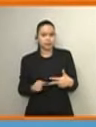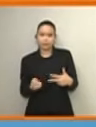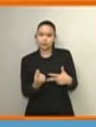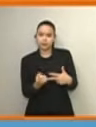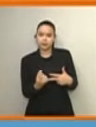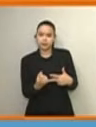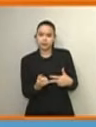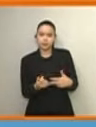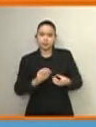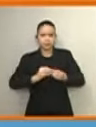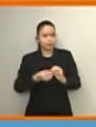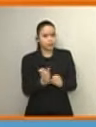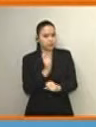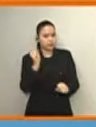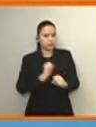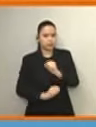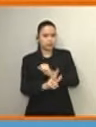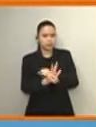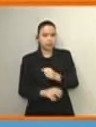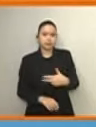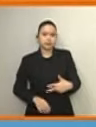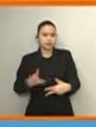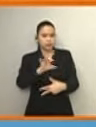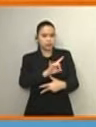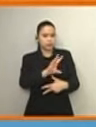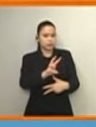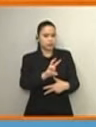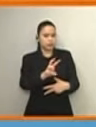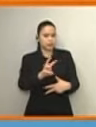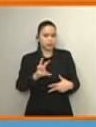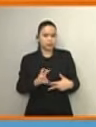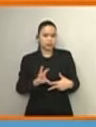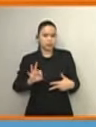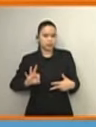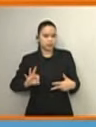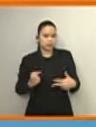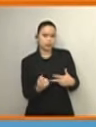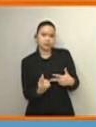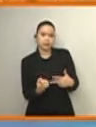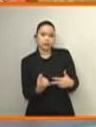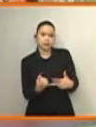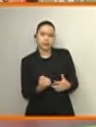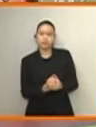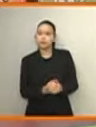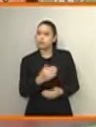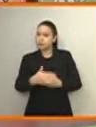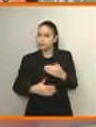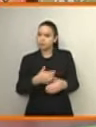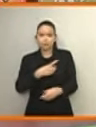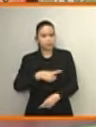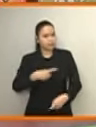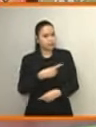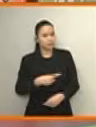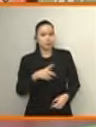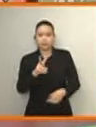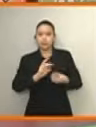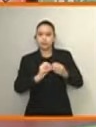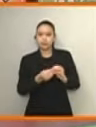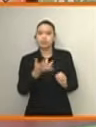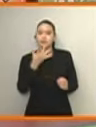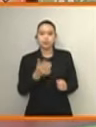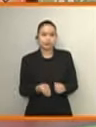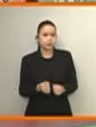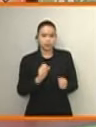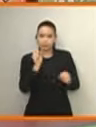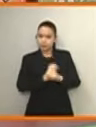11. Números ganadores en Pega 3 son el 86, 69 y el 11. Continuamos la diversión con los dos números favorecidos